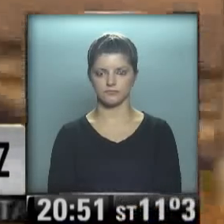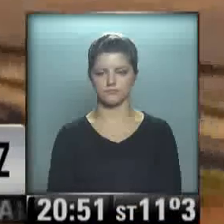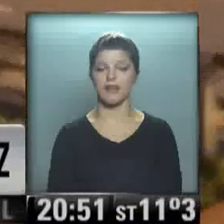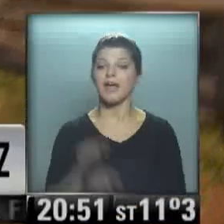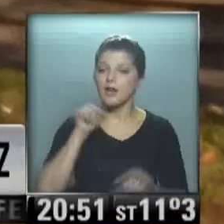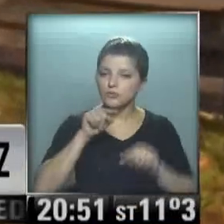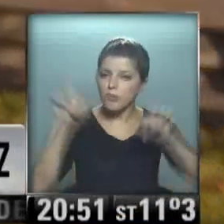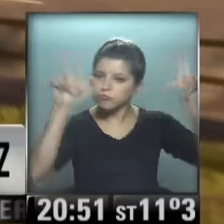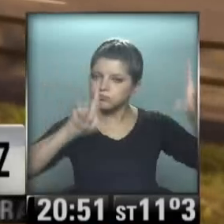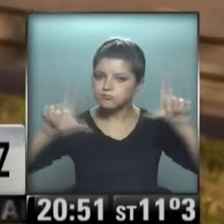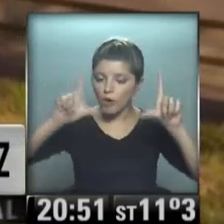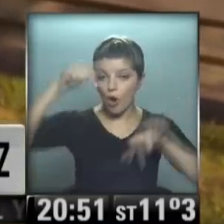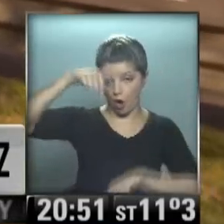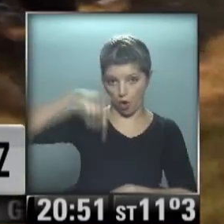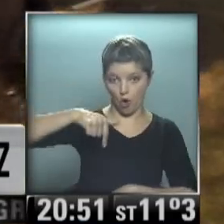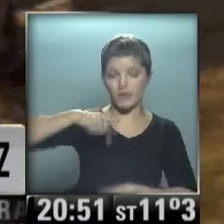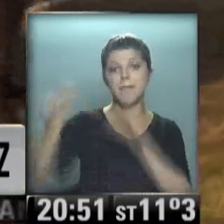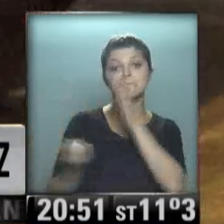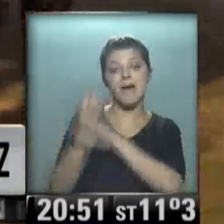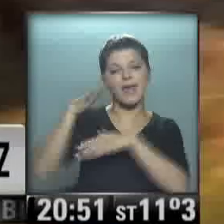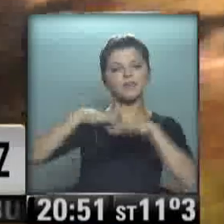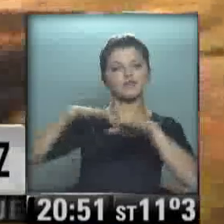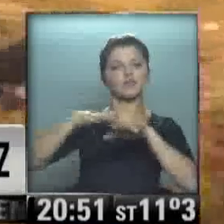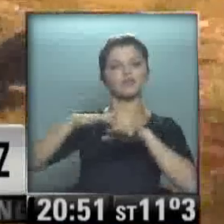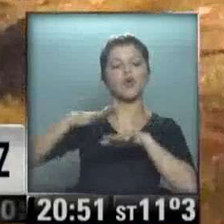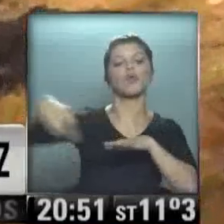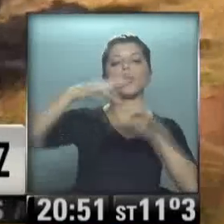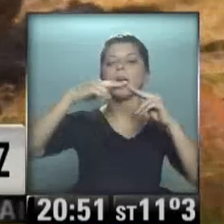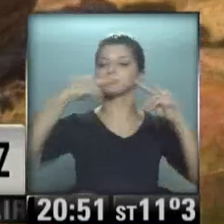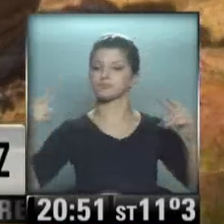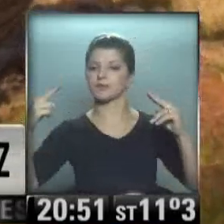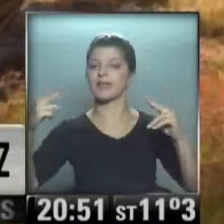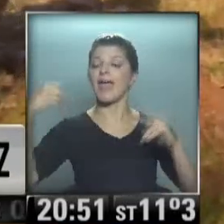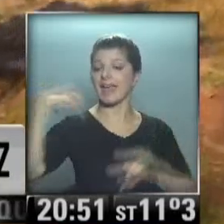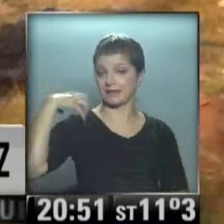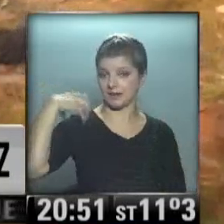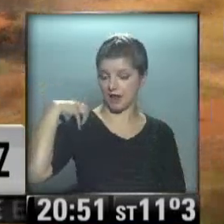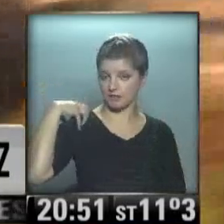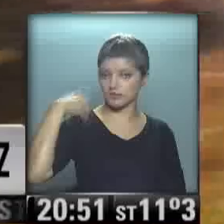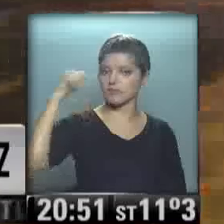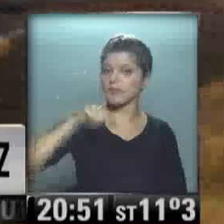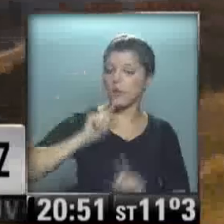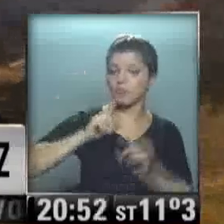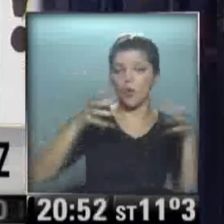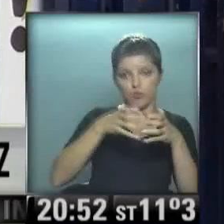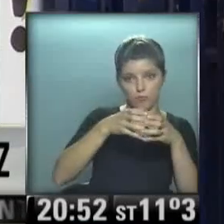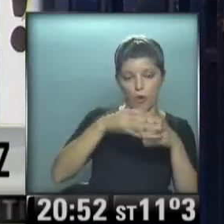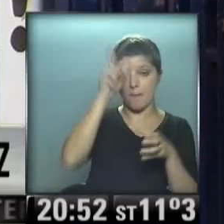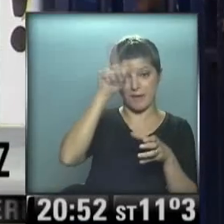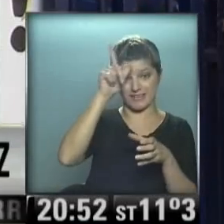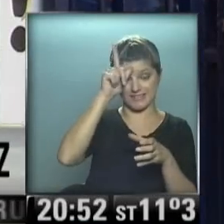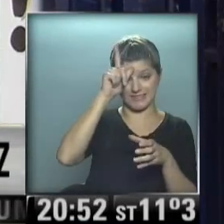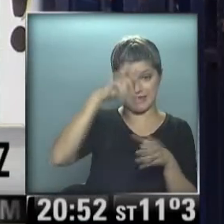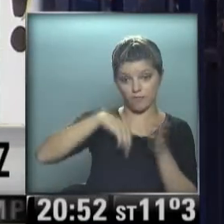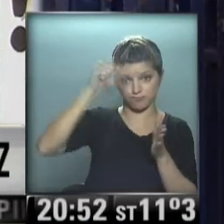Estas son imágenes de lo ocurrido hoy a la mañana en la avenida General Paz, cuando efectivos de infantería de la Policía